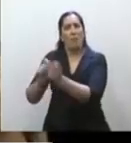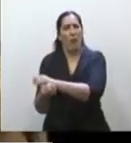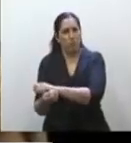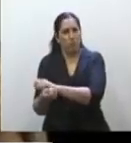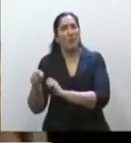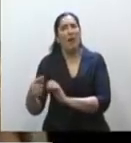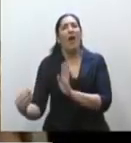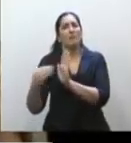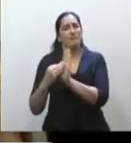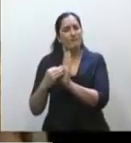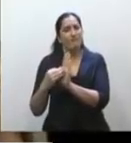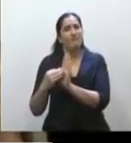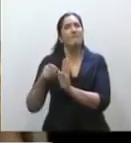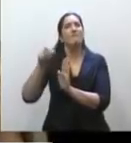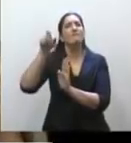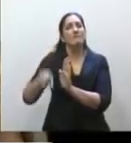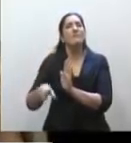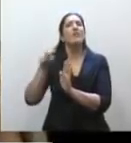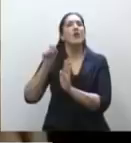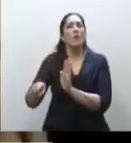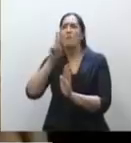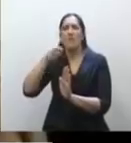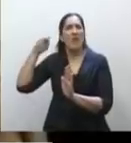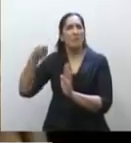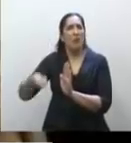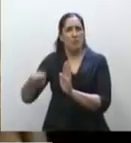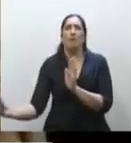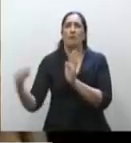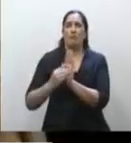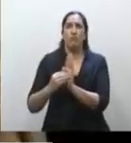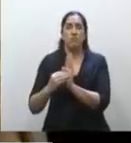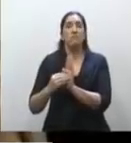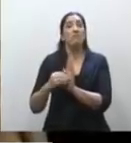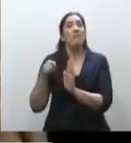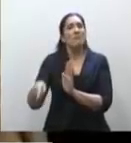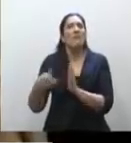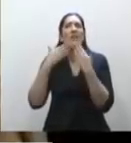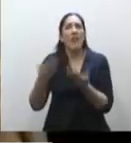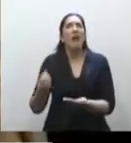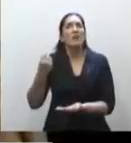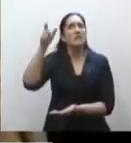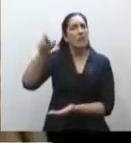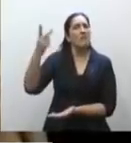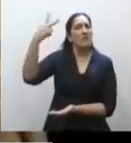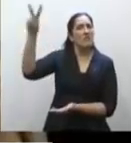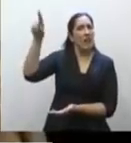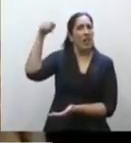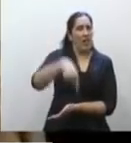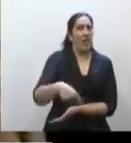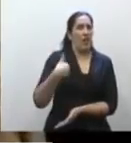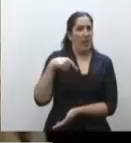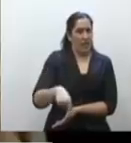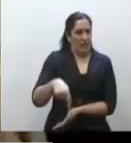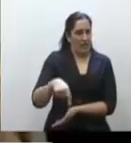para incluir la figura del femicidio. Esto se lo debemos a un extranjero en la Argentina.